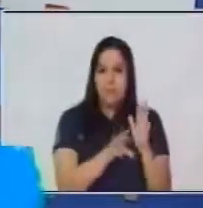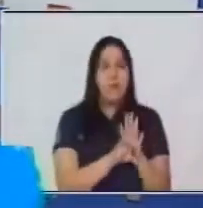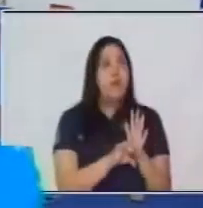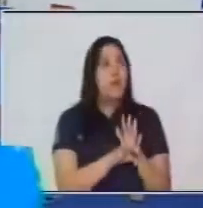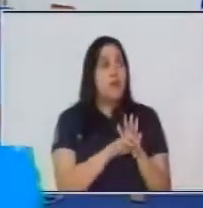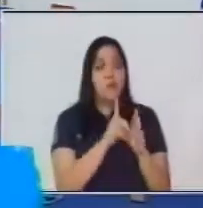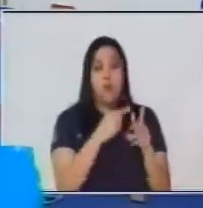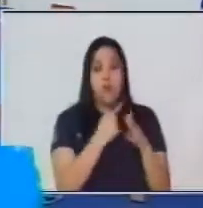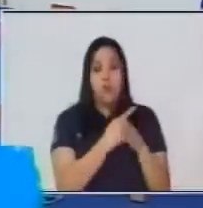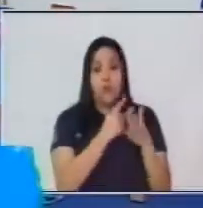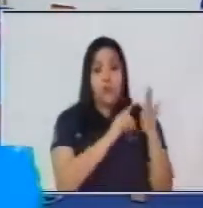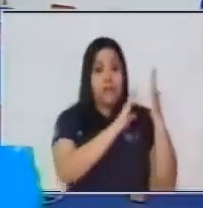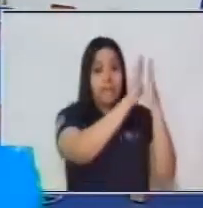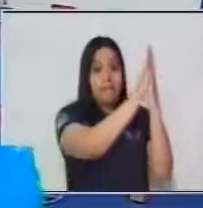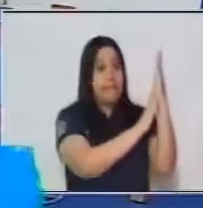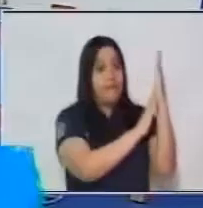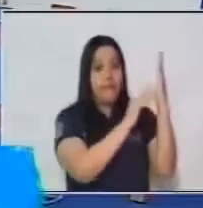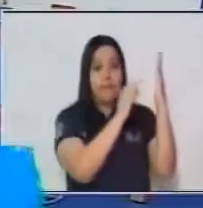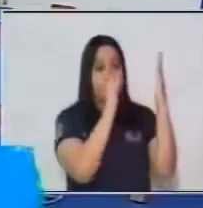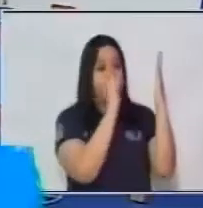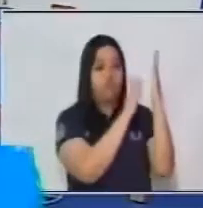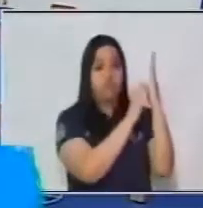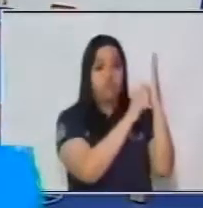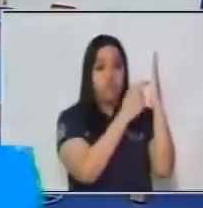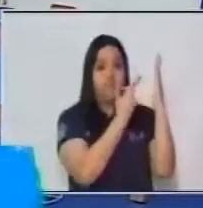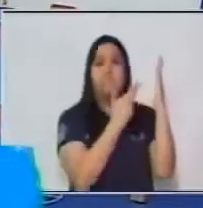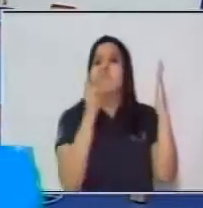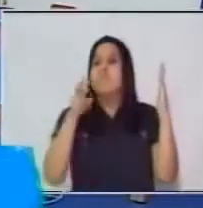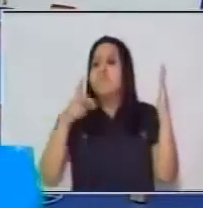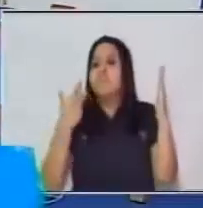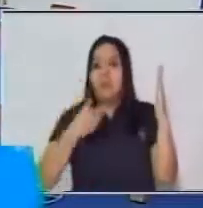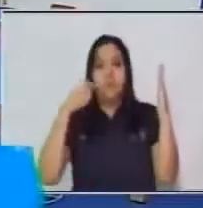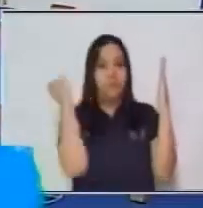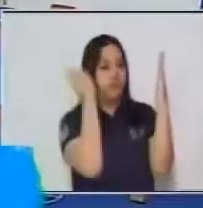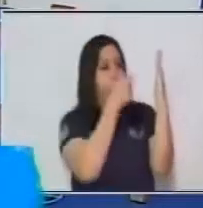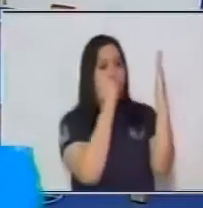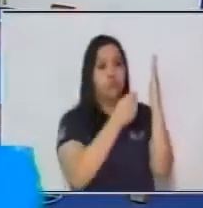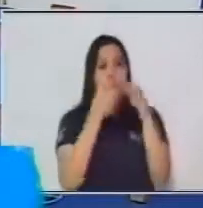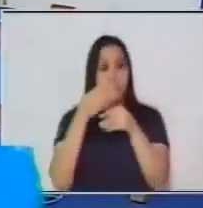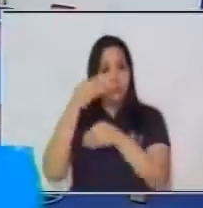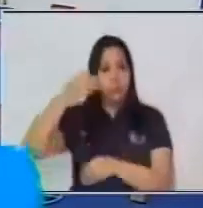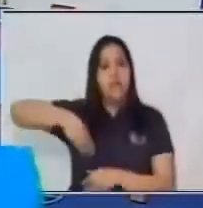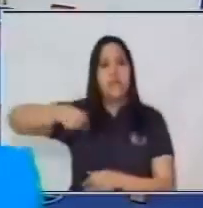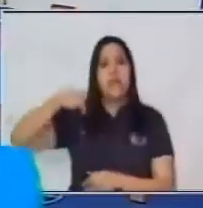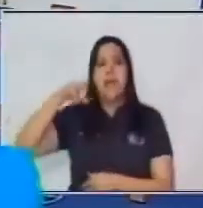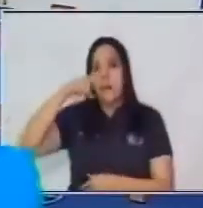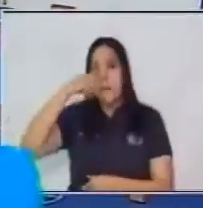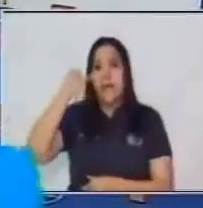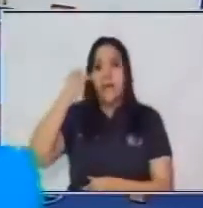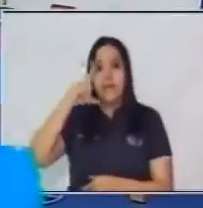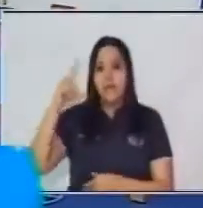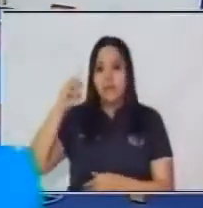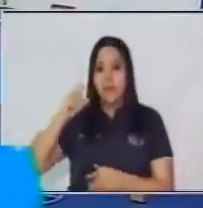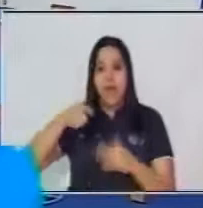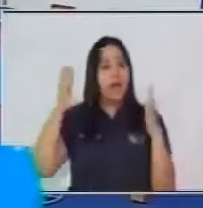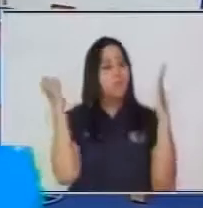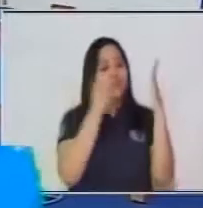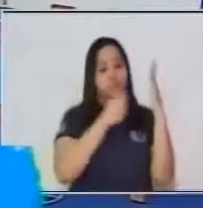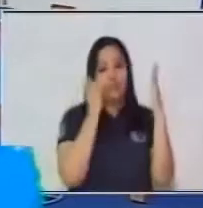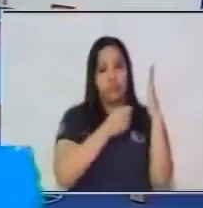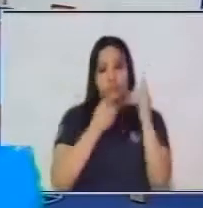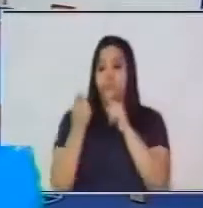pared, necesitas un martillo. Ese es un recurso. Entonces acá vamos a utilizar también recursos que nosotros ya